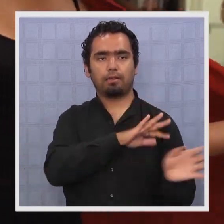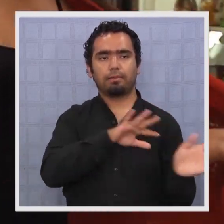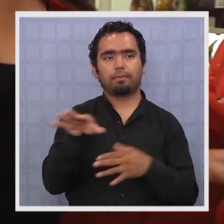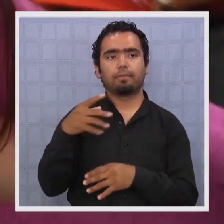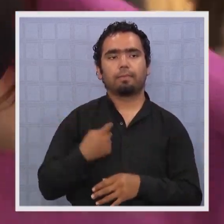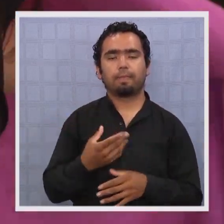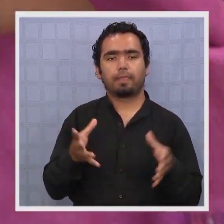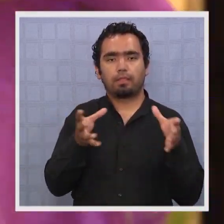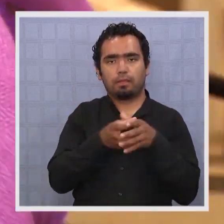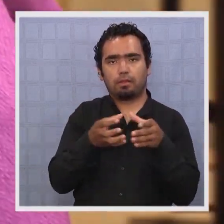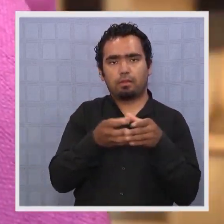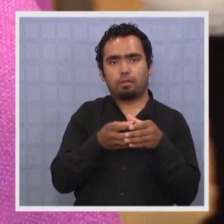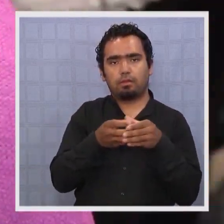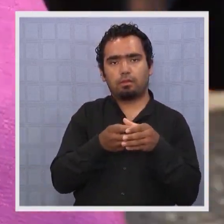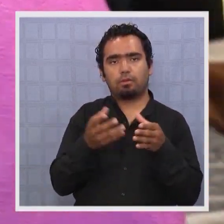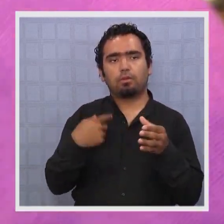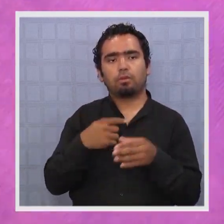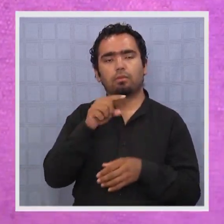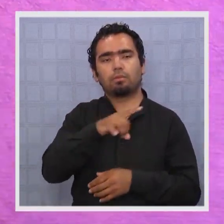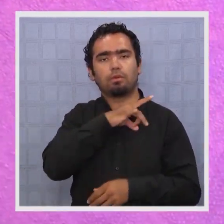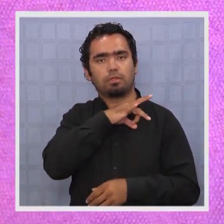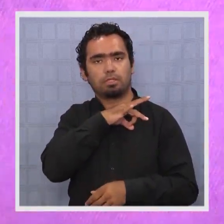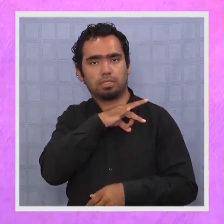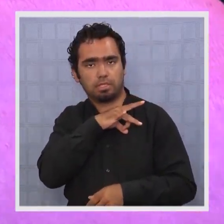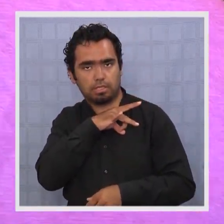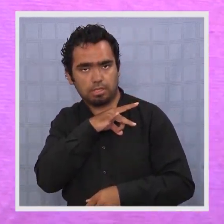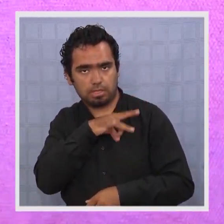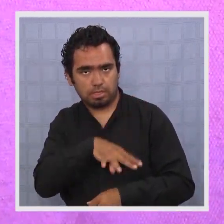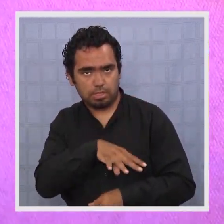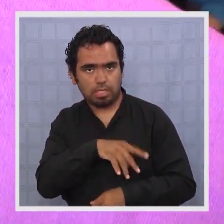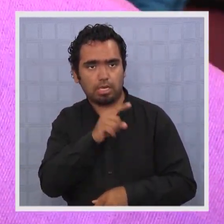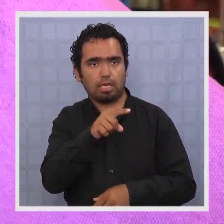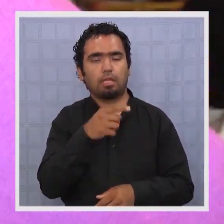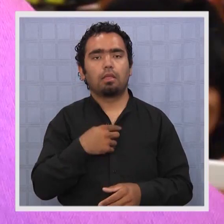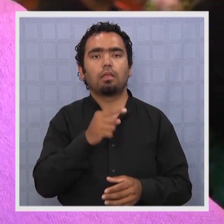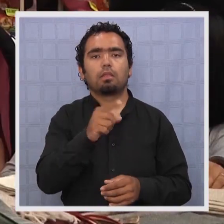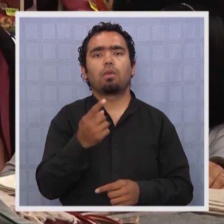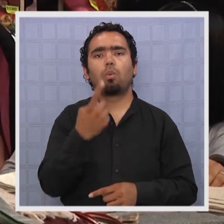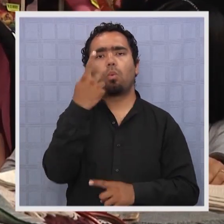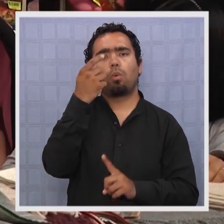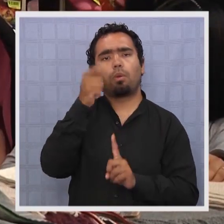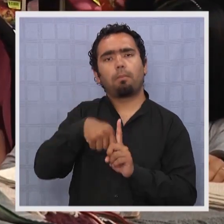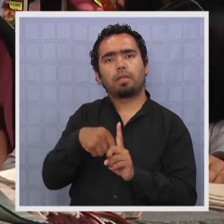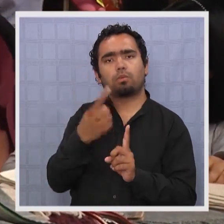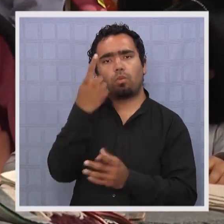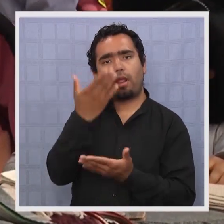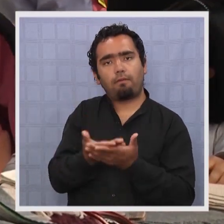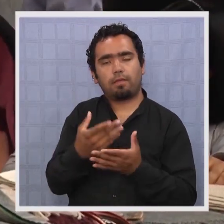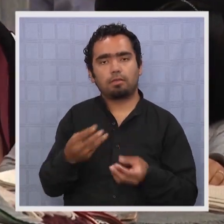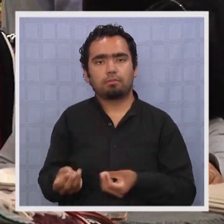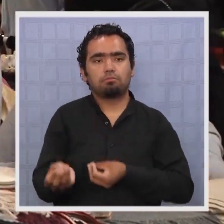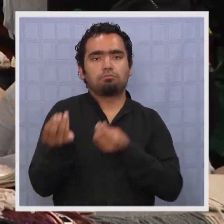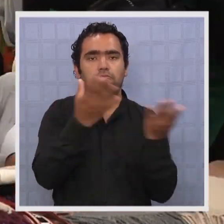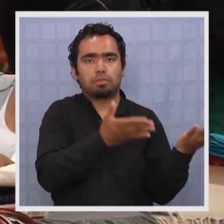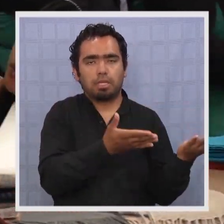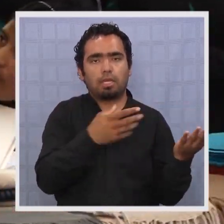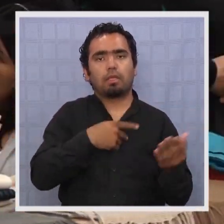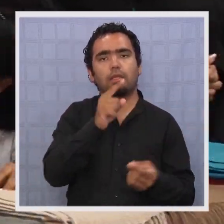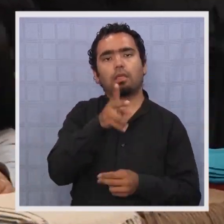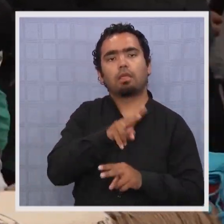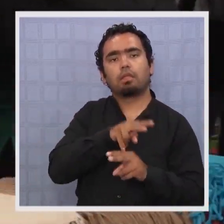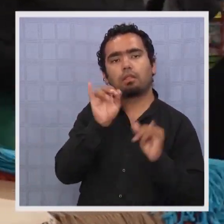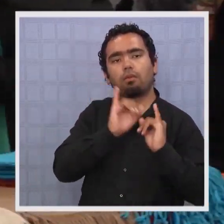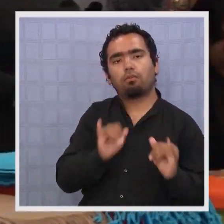logró asociarse con Artesanías Chile, a quienes le envían una vez al mes los pedidos que le realizan y de esta manera